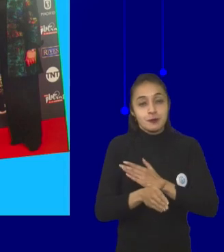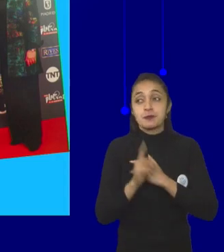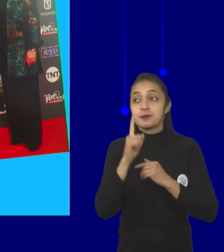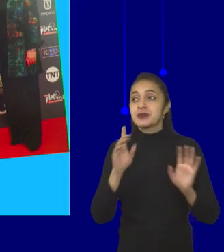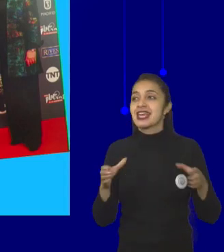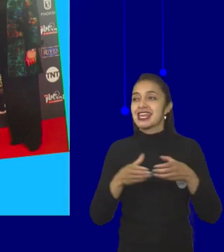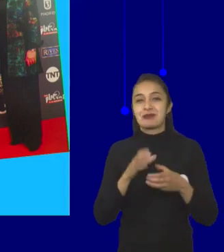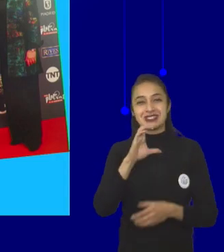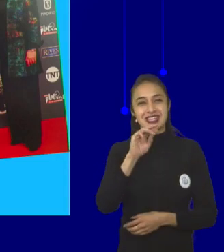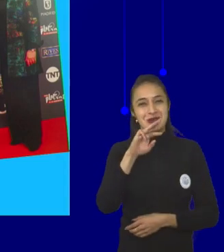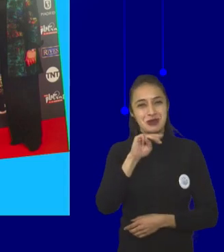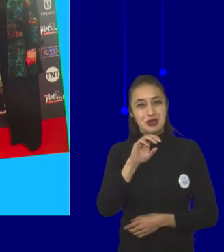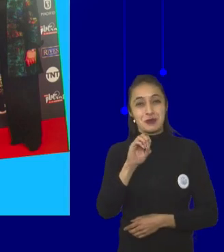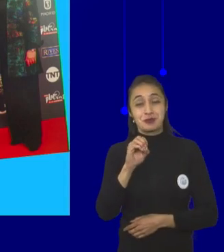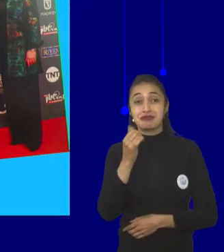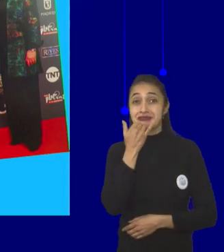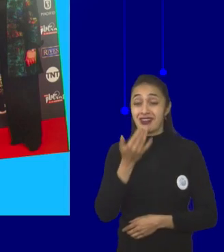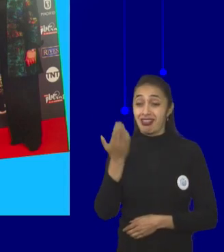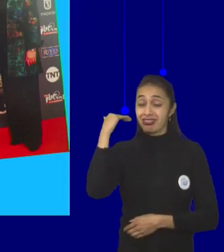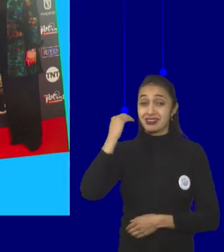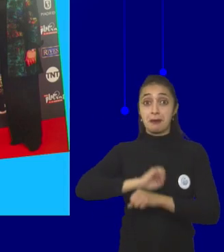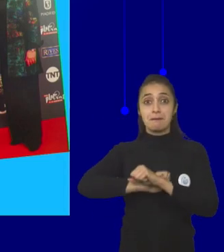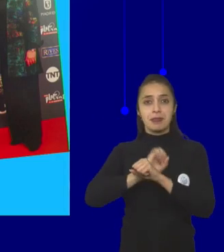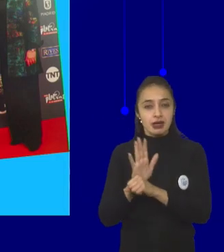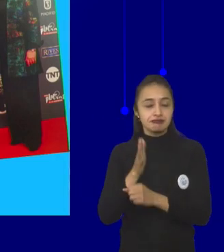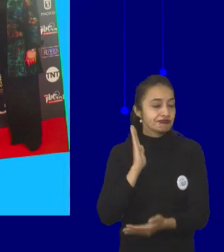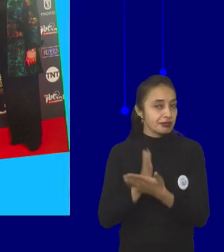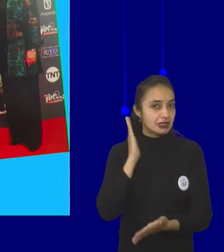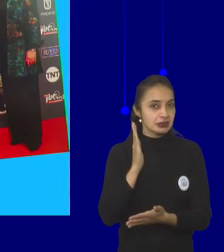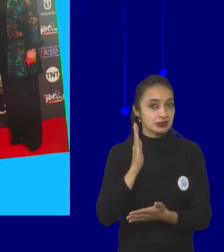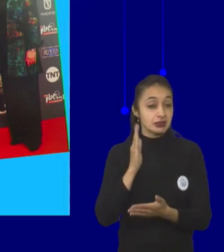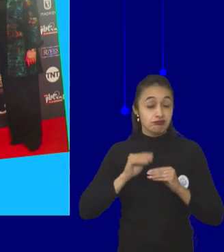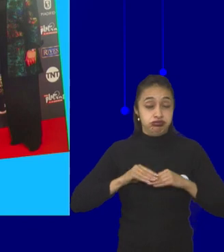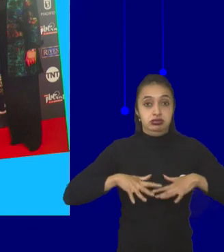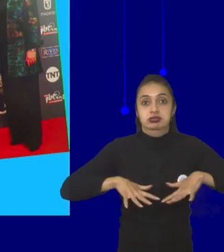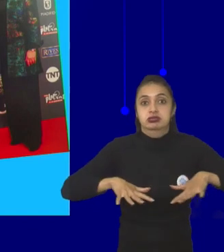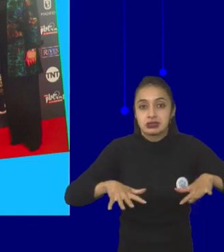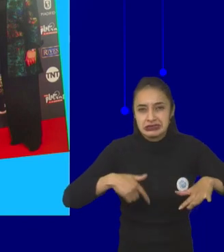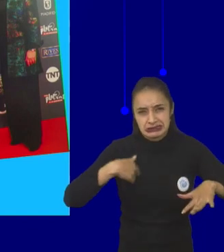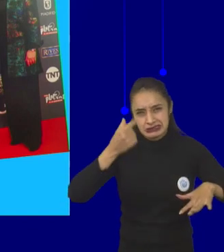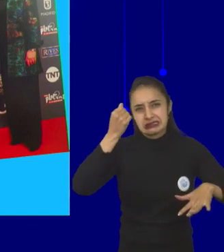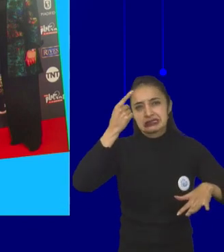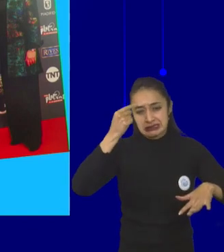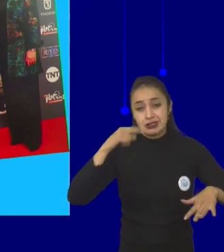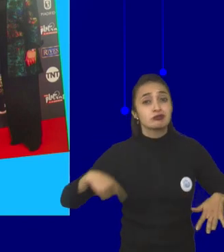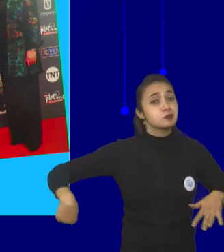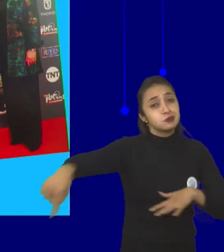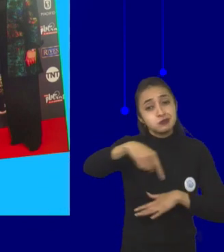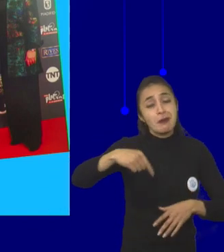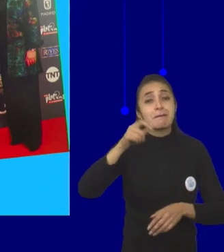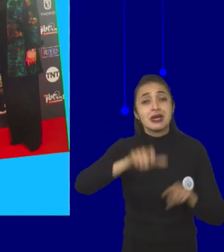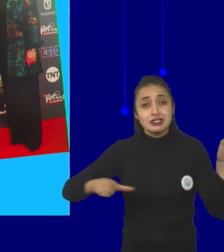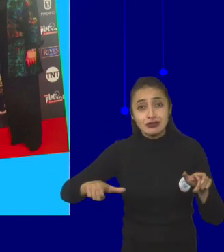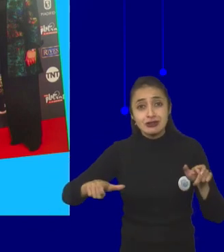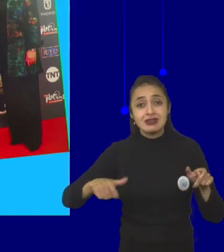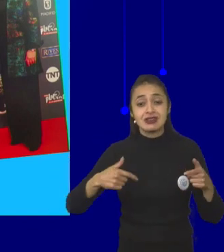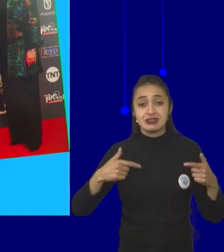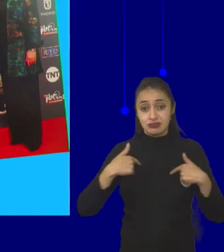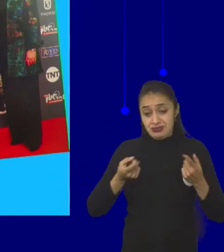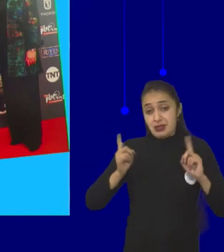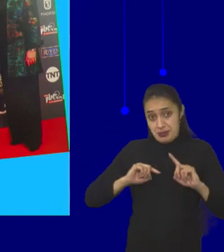ellos, y después de vivir una pandemia, uno entiende profundamente que todas esas personas, incluyéndonos a nosotros, viven